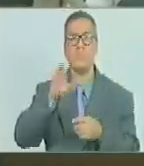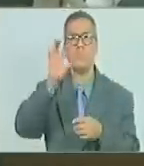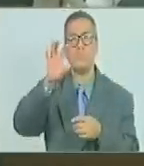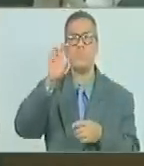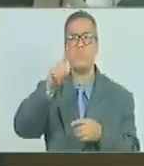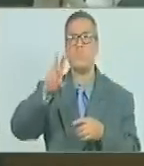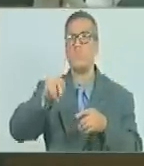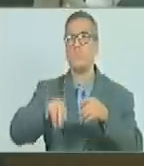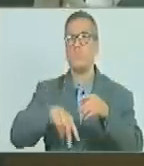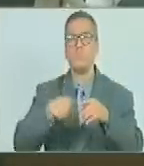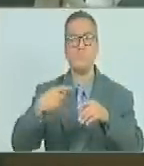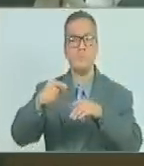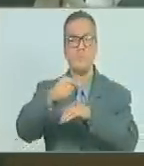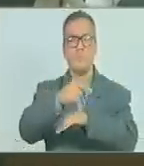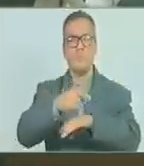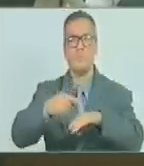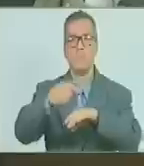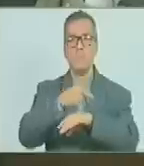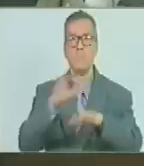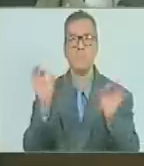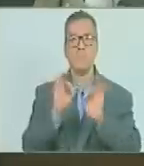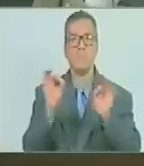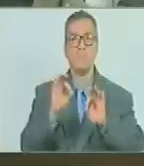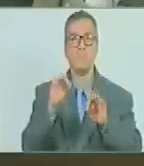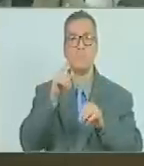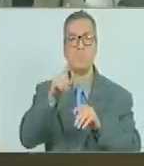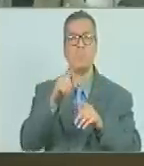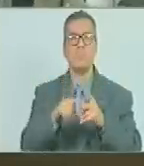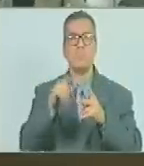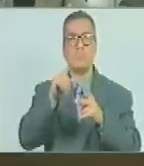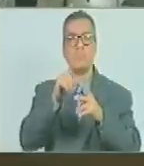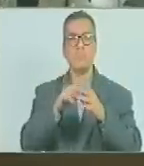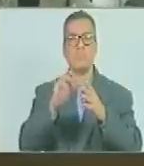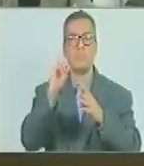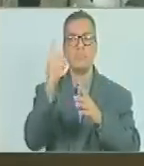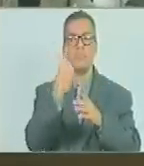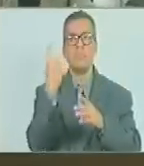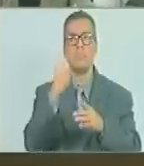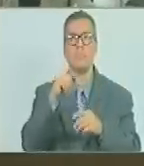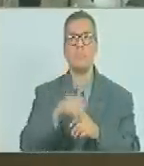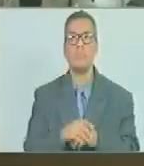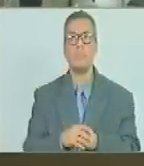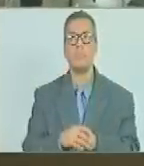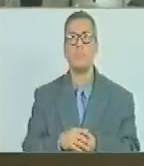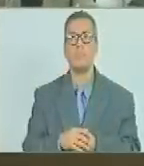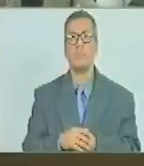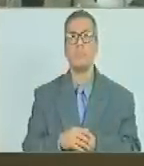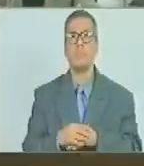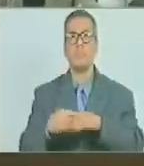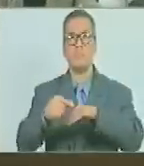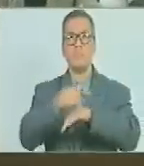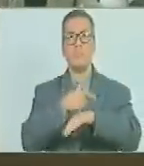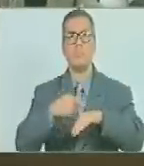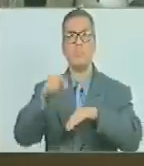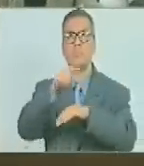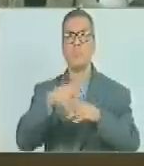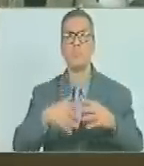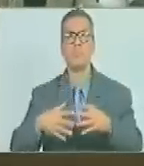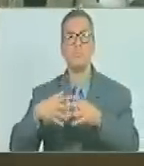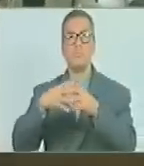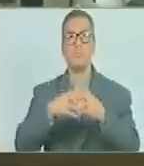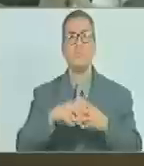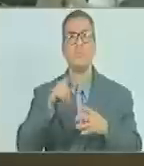había gobernabilidad y que los santos, castos, puros e impolutos gobernantes de los Estados